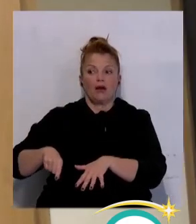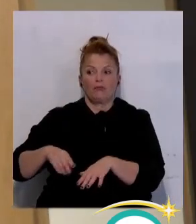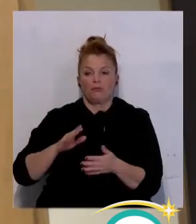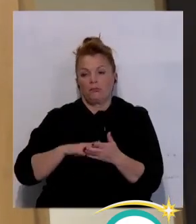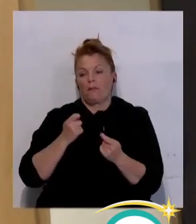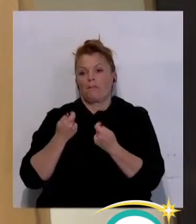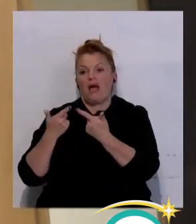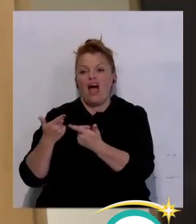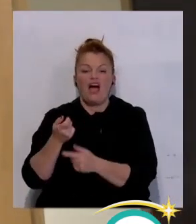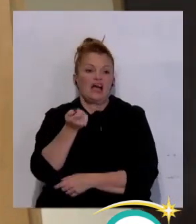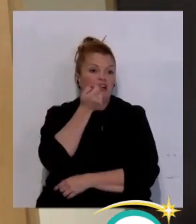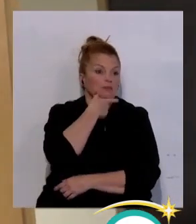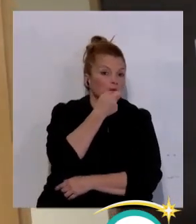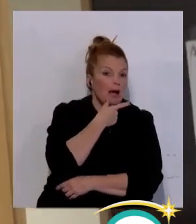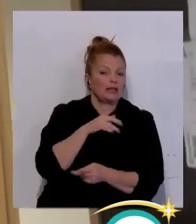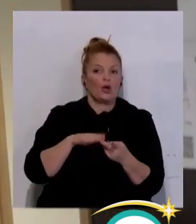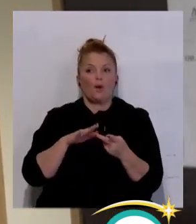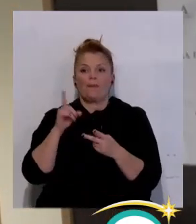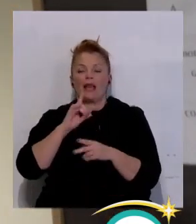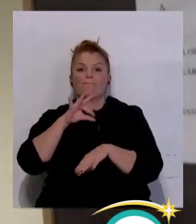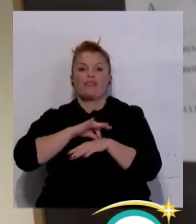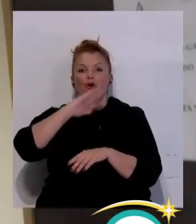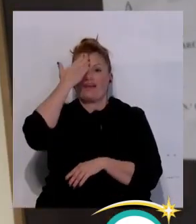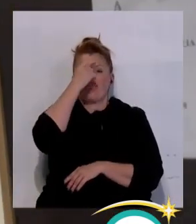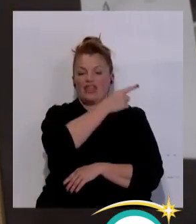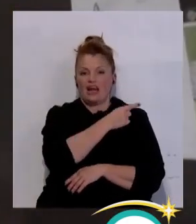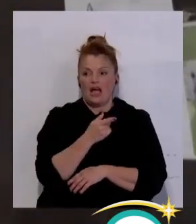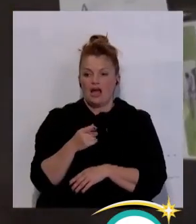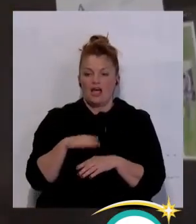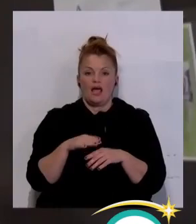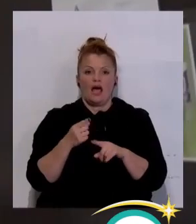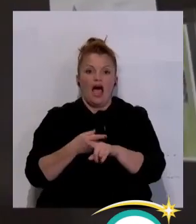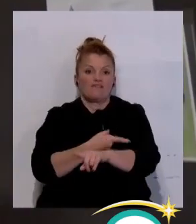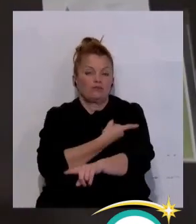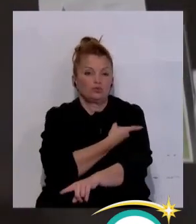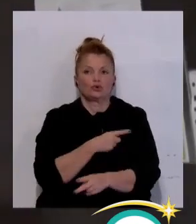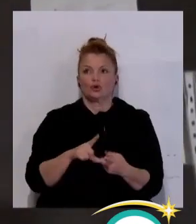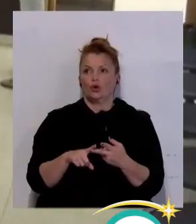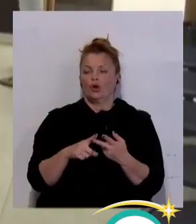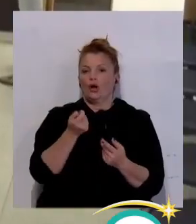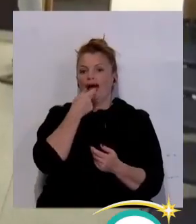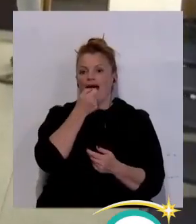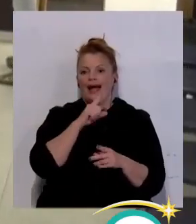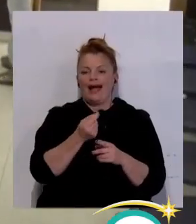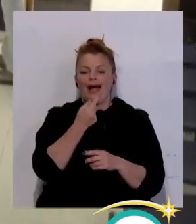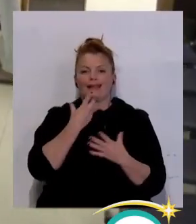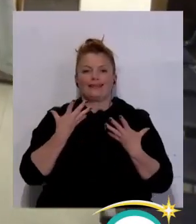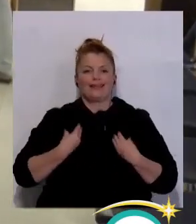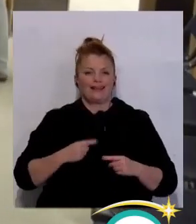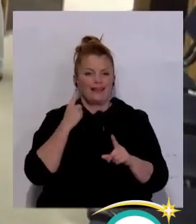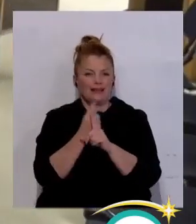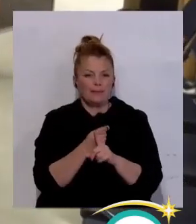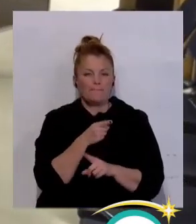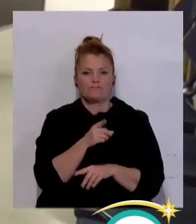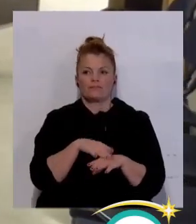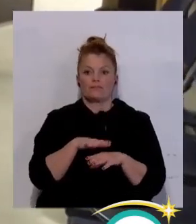un tratamiento muy sintomático, que el médico de familia se lo siga dando, abuso de benzodiazepina, abuso de antidepresivo.